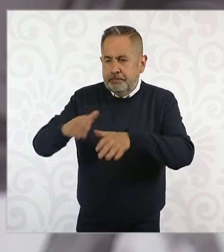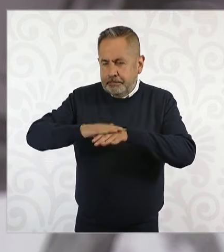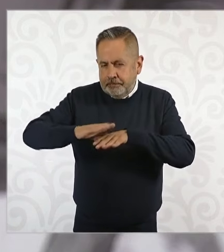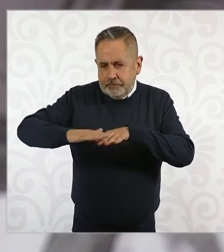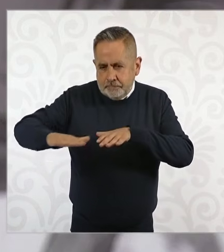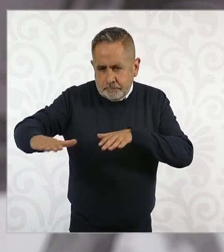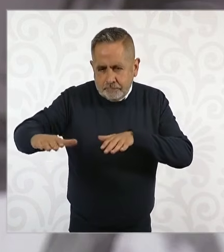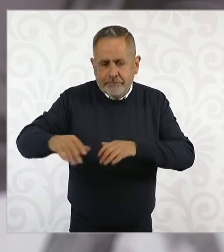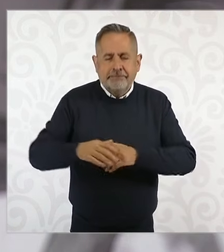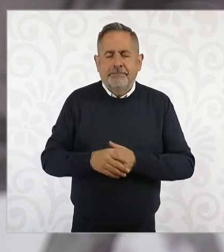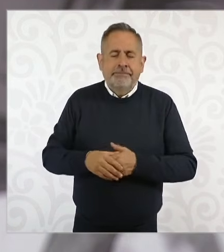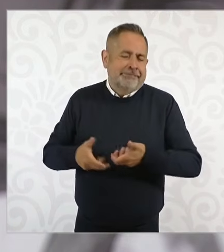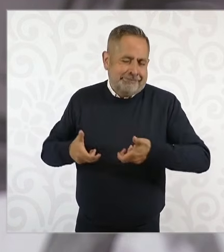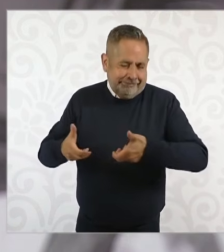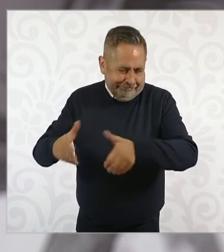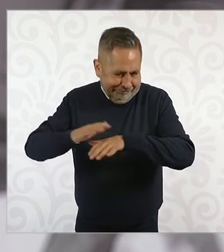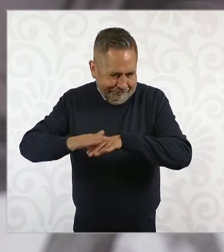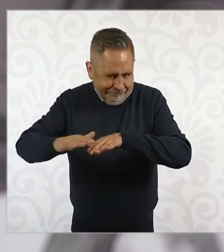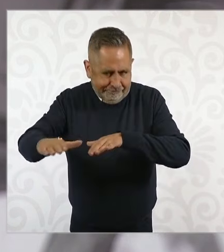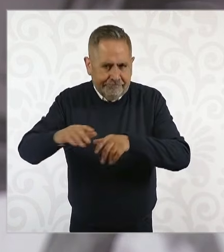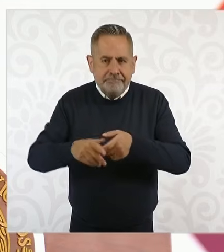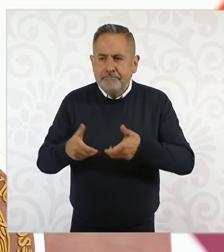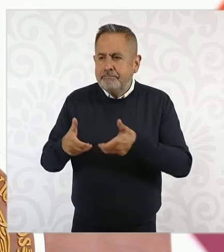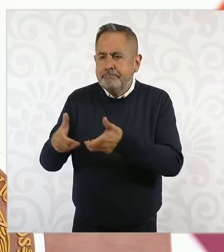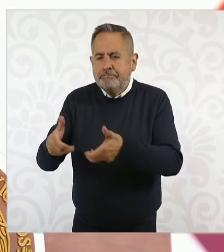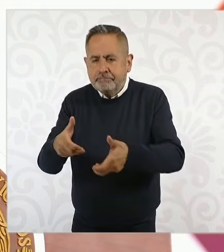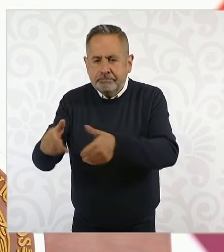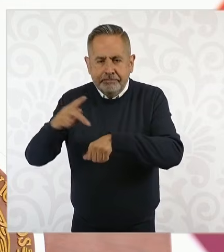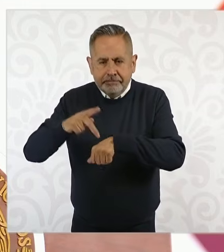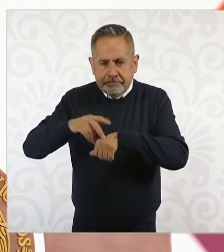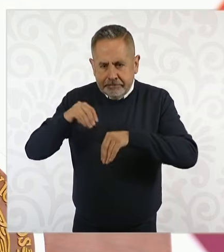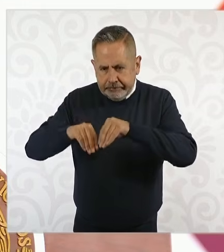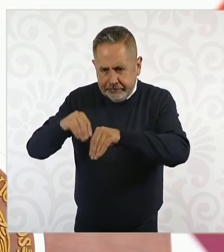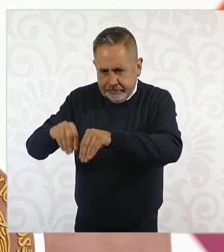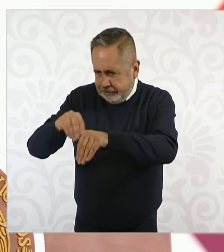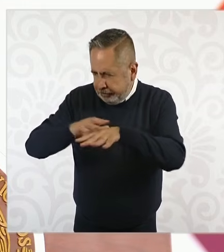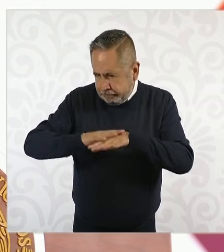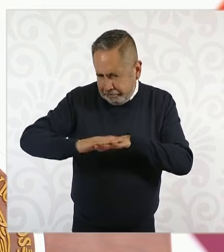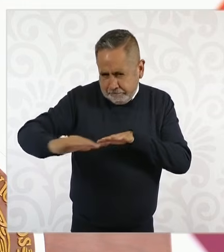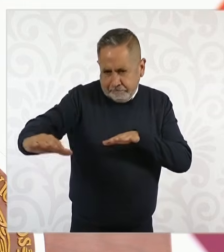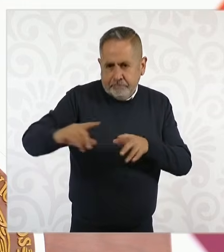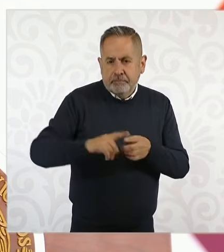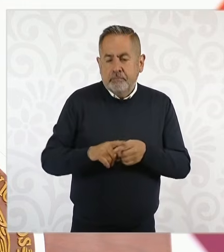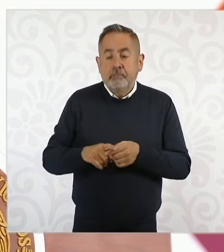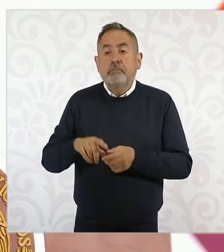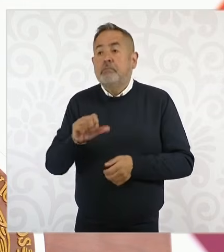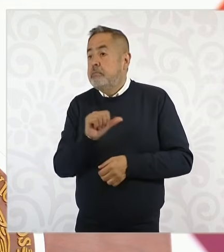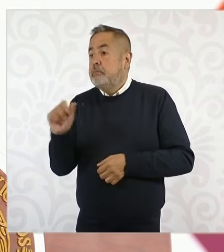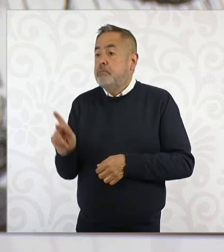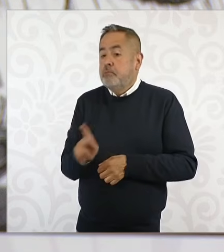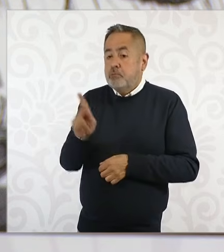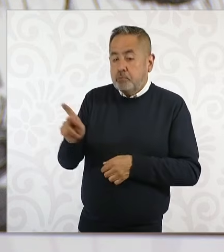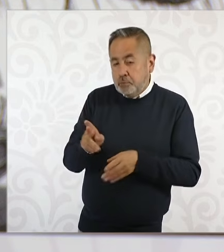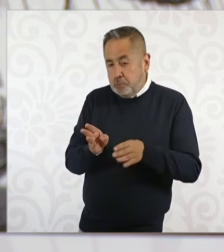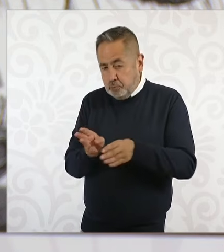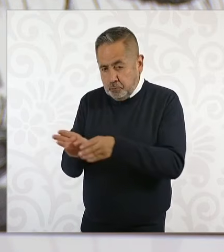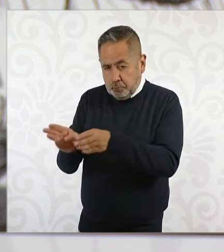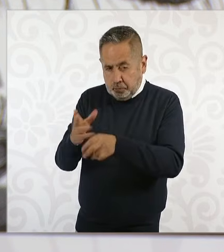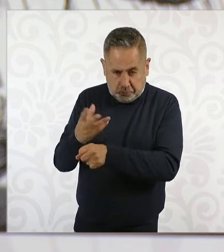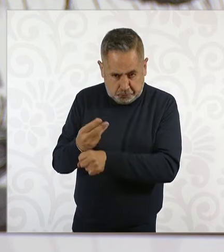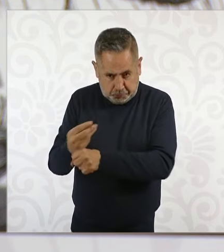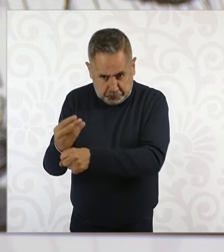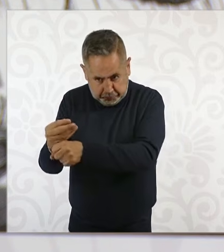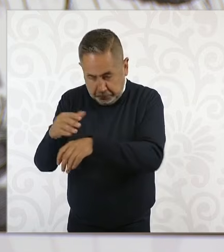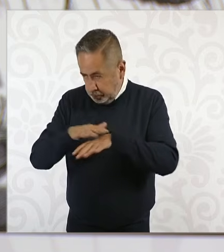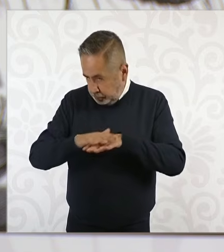carreteras, de caminos artesanales, caminos rurales, hasta